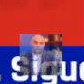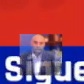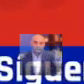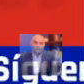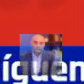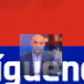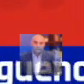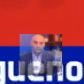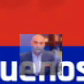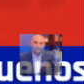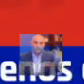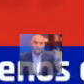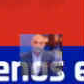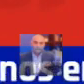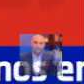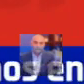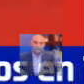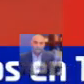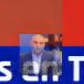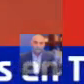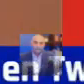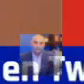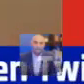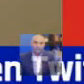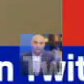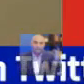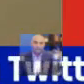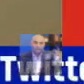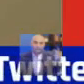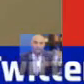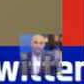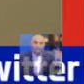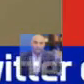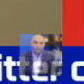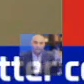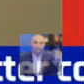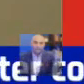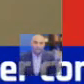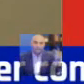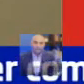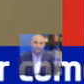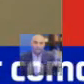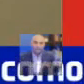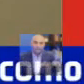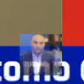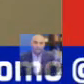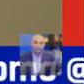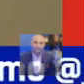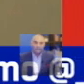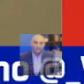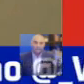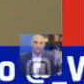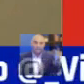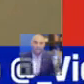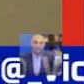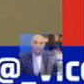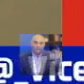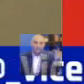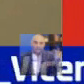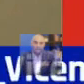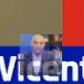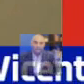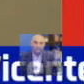toda la cosa, donde yo ofrecí a Juan Carlos Rodríguez mi testimonio sobre los hechos, y que al